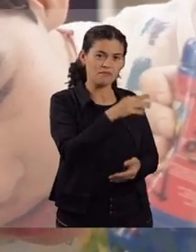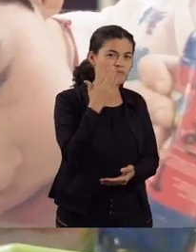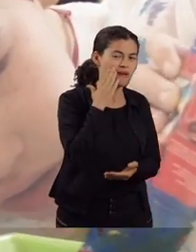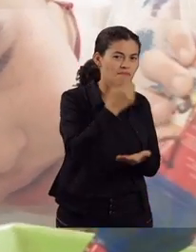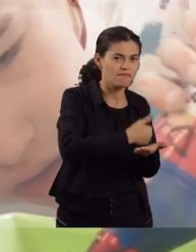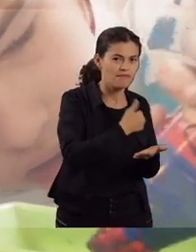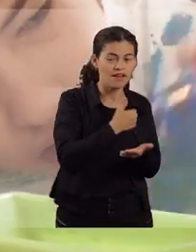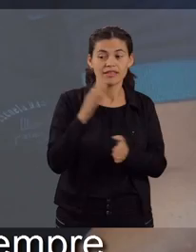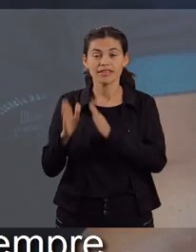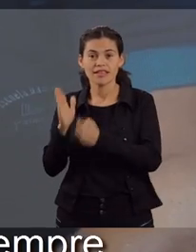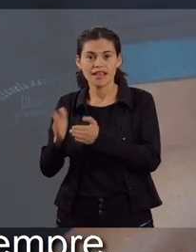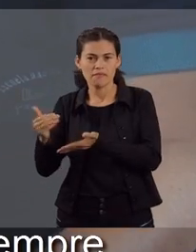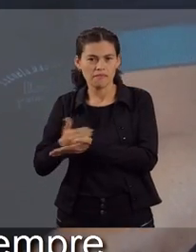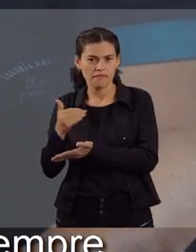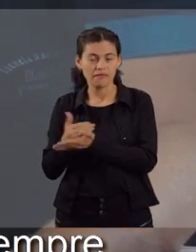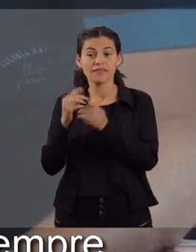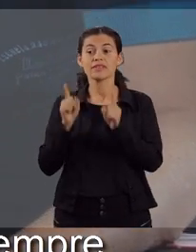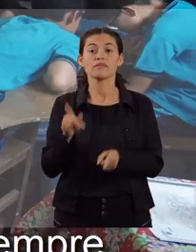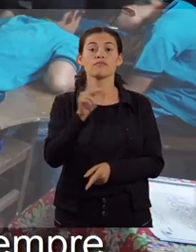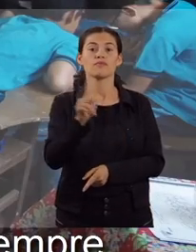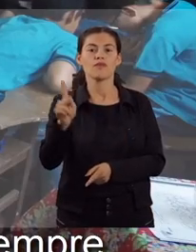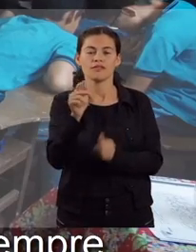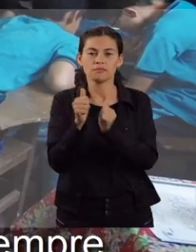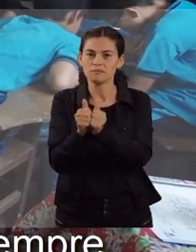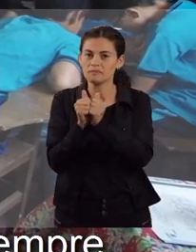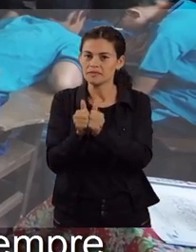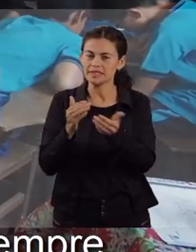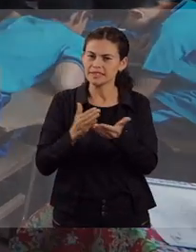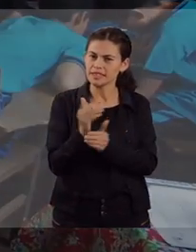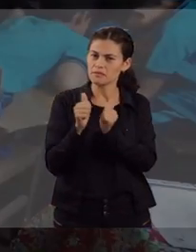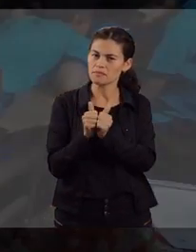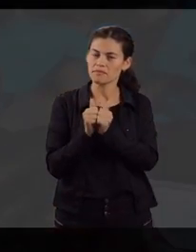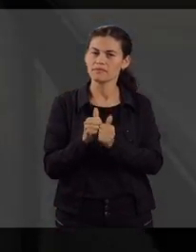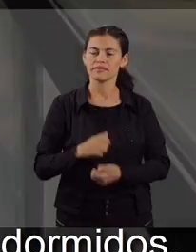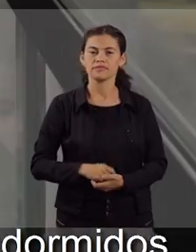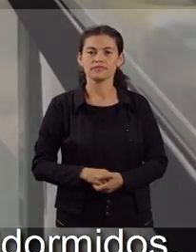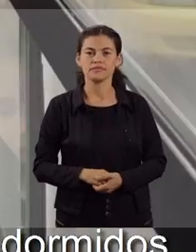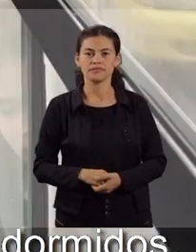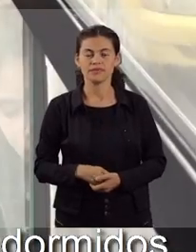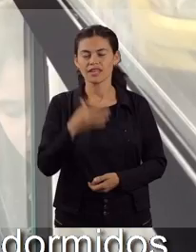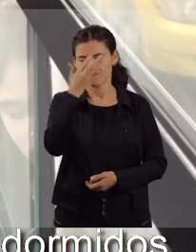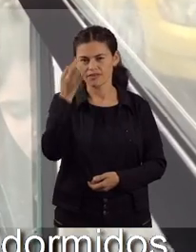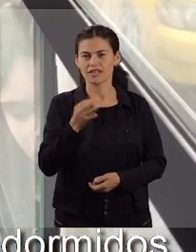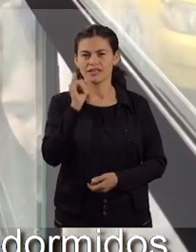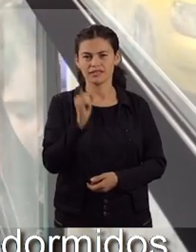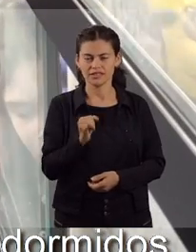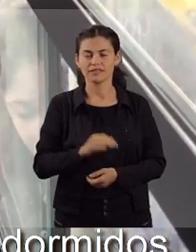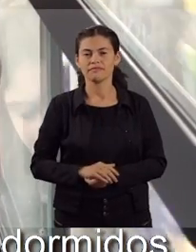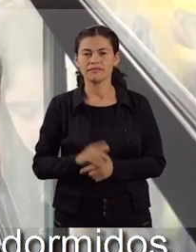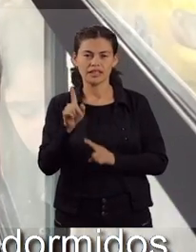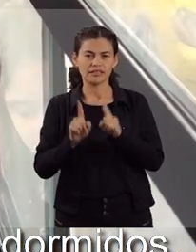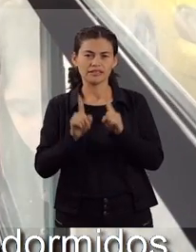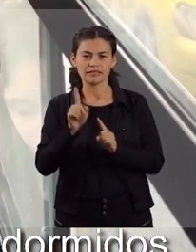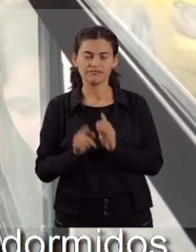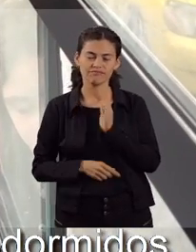a mi terapeuta y a mi profe que me acompaña siempre. Es cierto, a veces parece